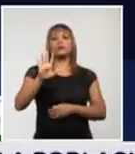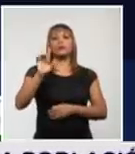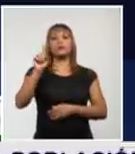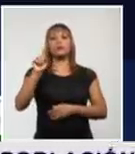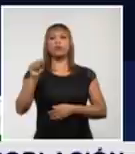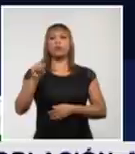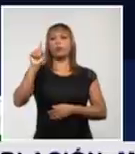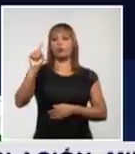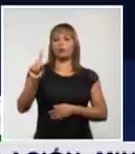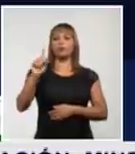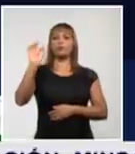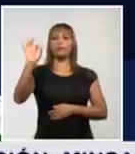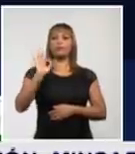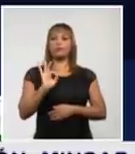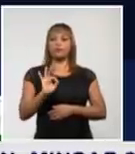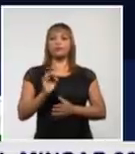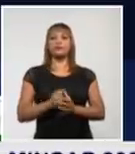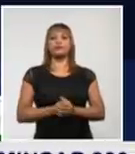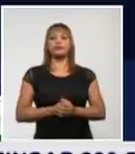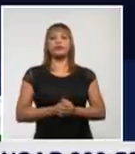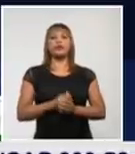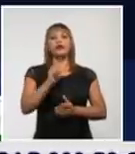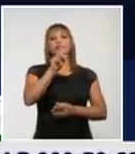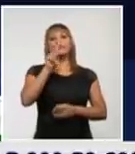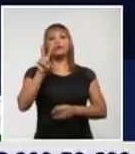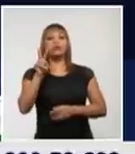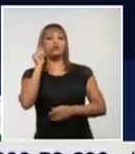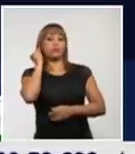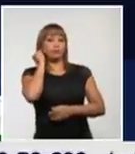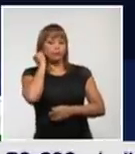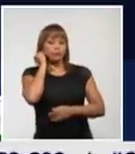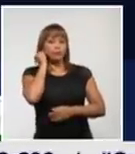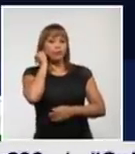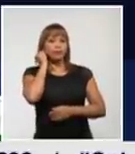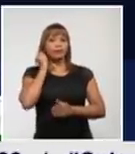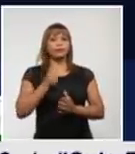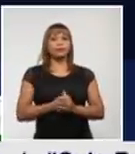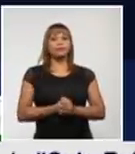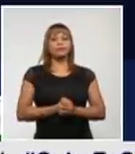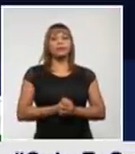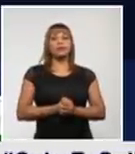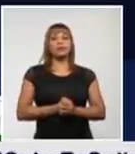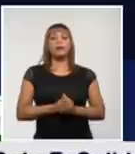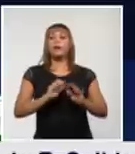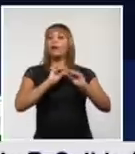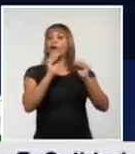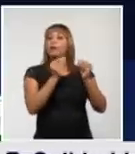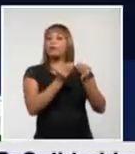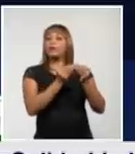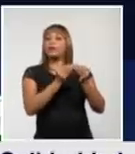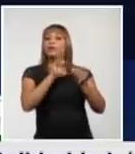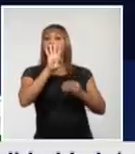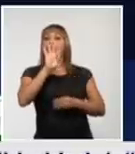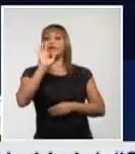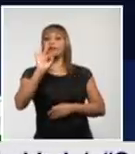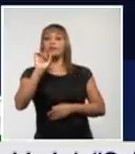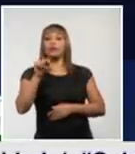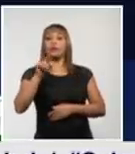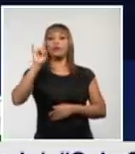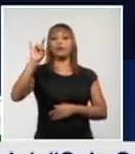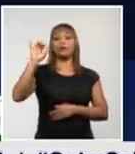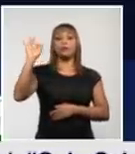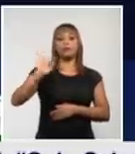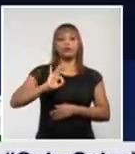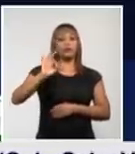51,1, 12 del sexo femenino, y el acumulado es de 48,9% de